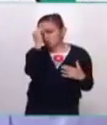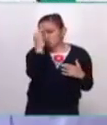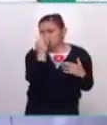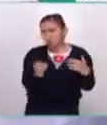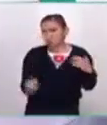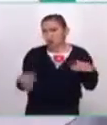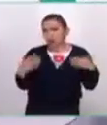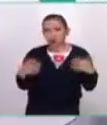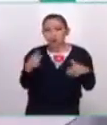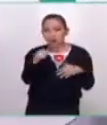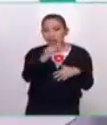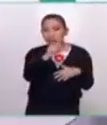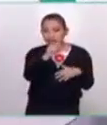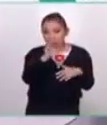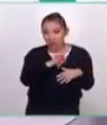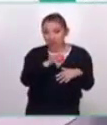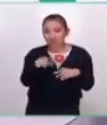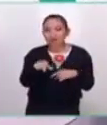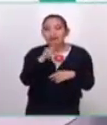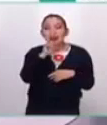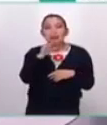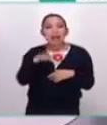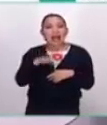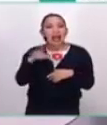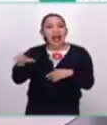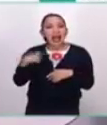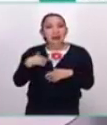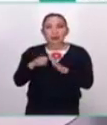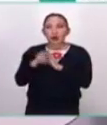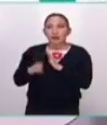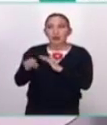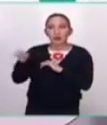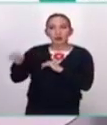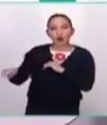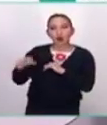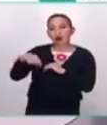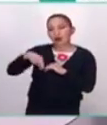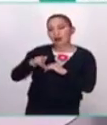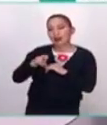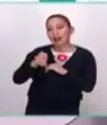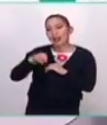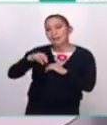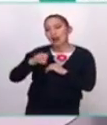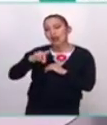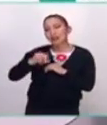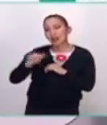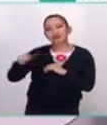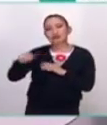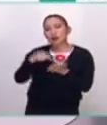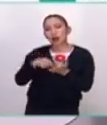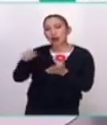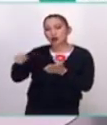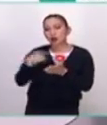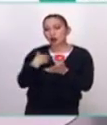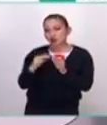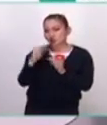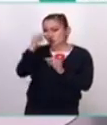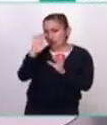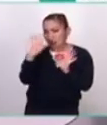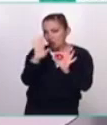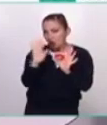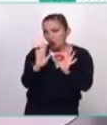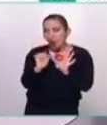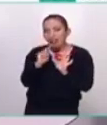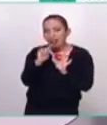aquí en Altavista. También va a ser el caso de La Quemada, La Quemada no está tan al norte, digamos